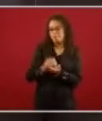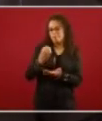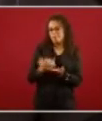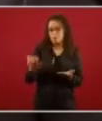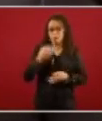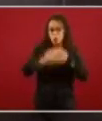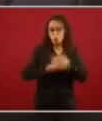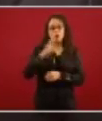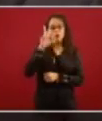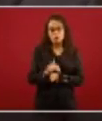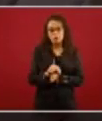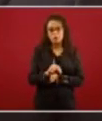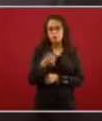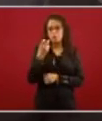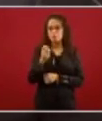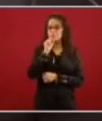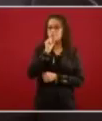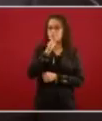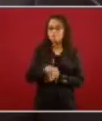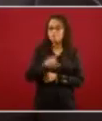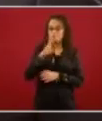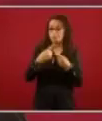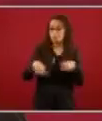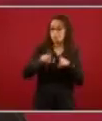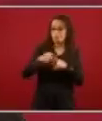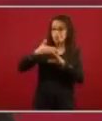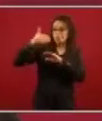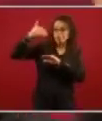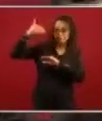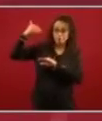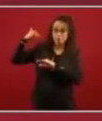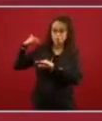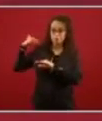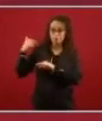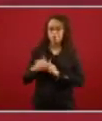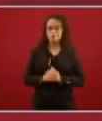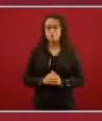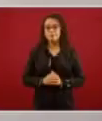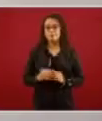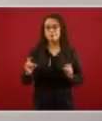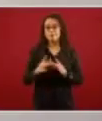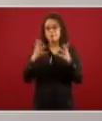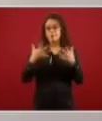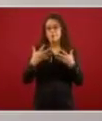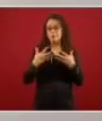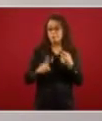que aplicáramos las mismas recetas de antes. Frente a la crisis,